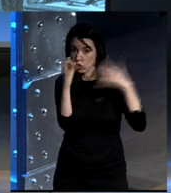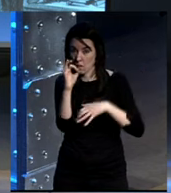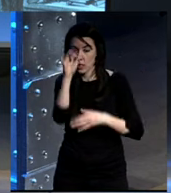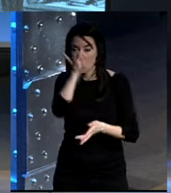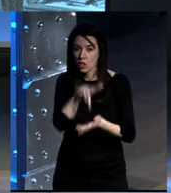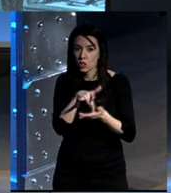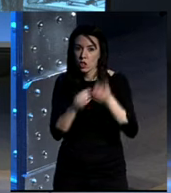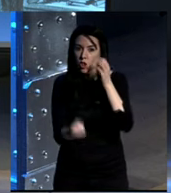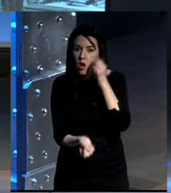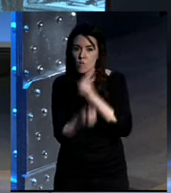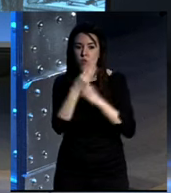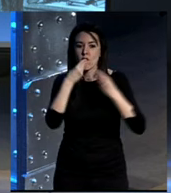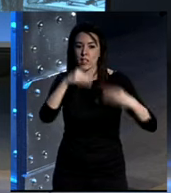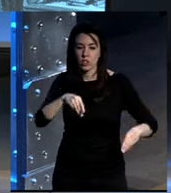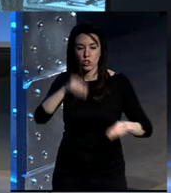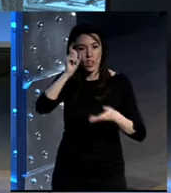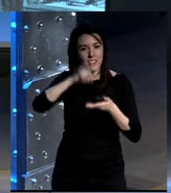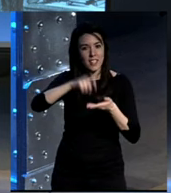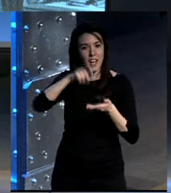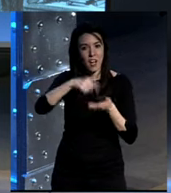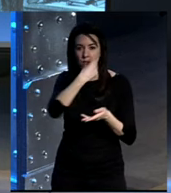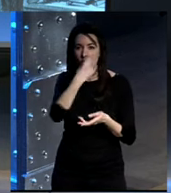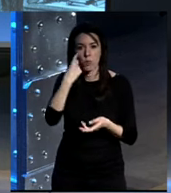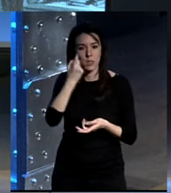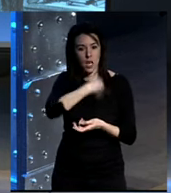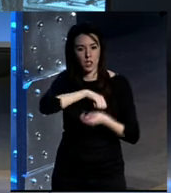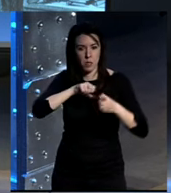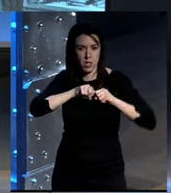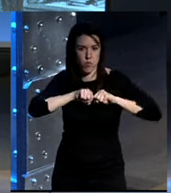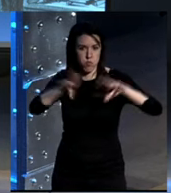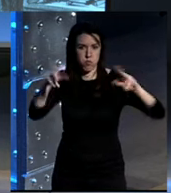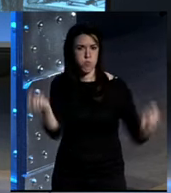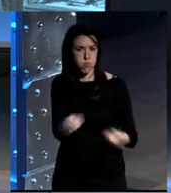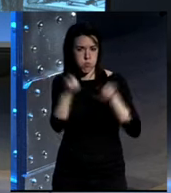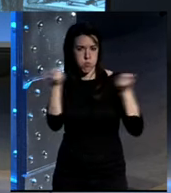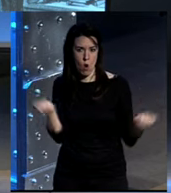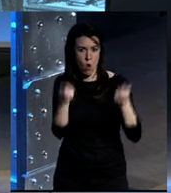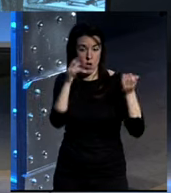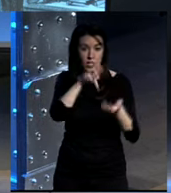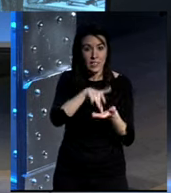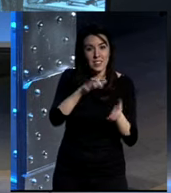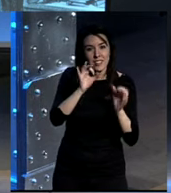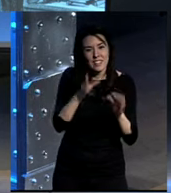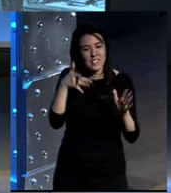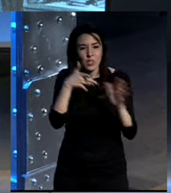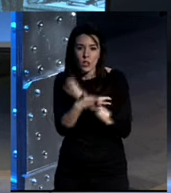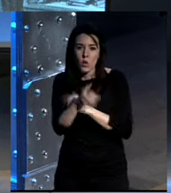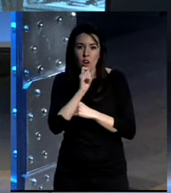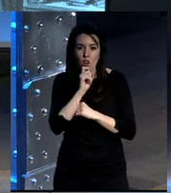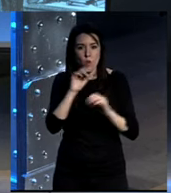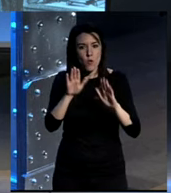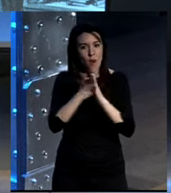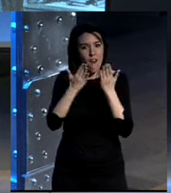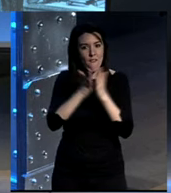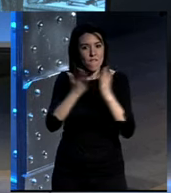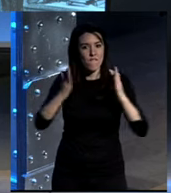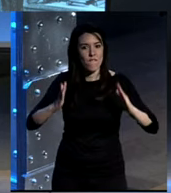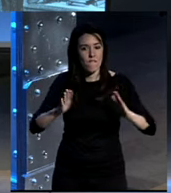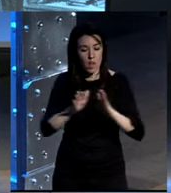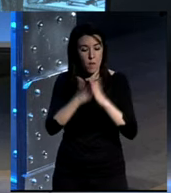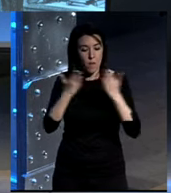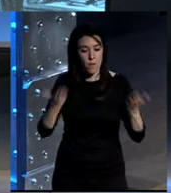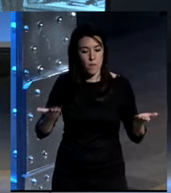historia de la telegrafía óptica en España, que es, pues, por así decirlo, la Biblia en esta